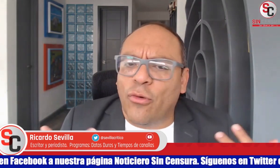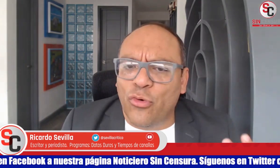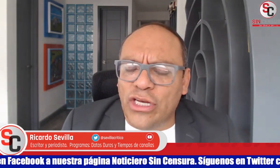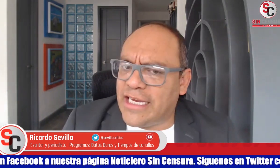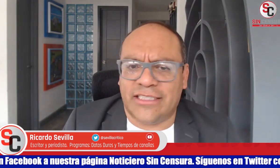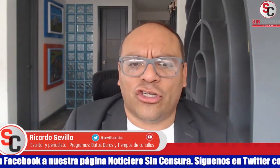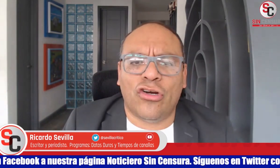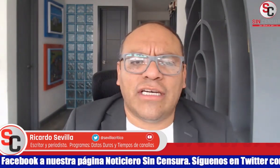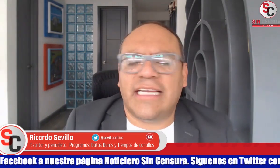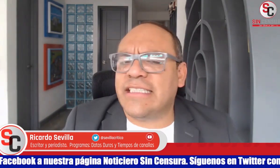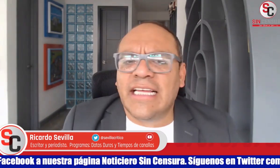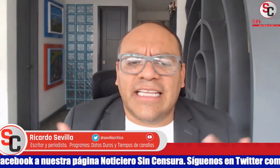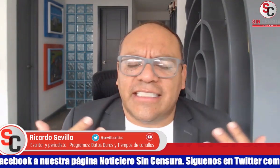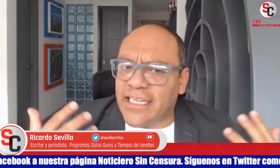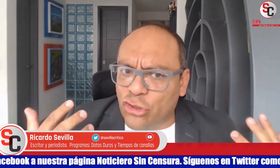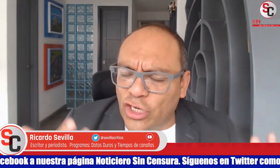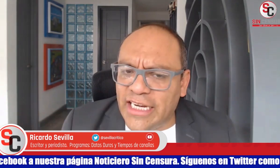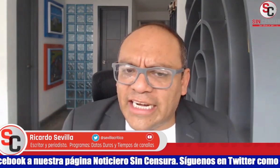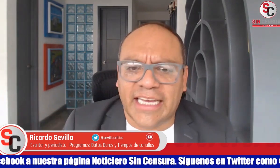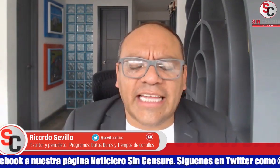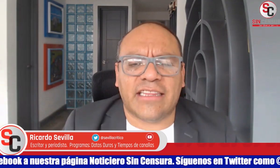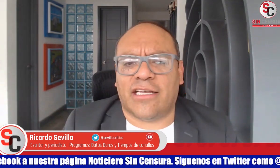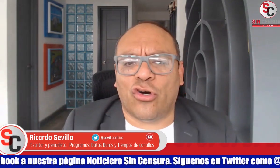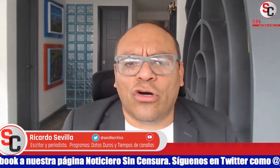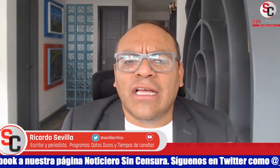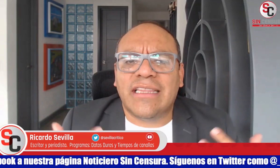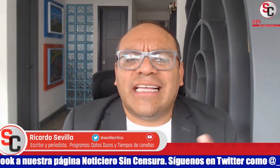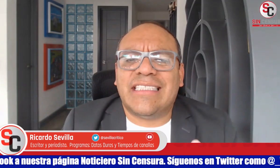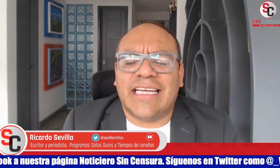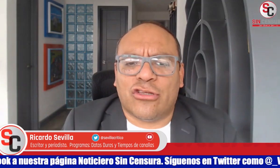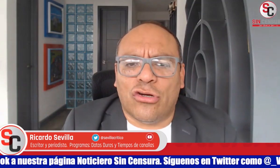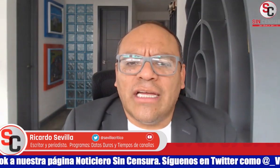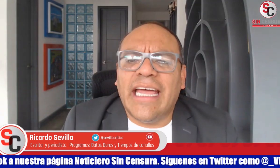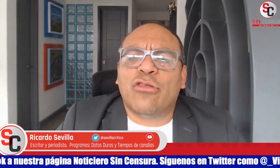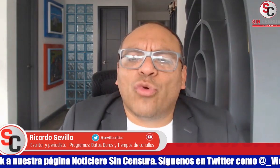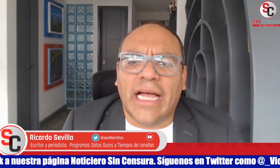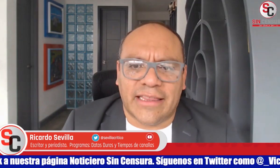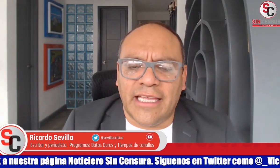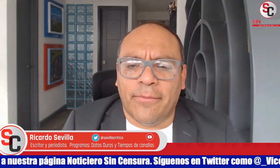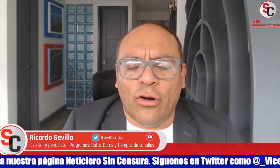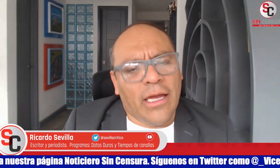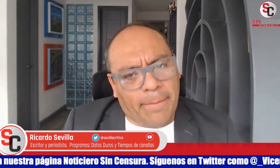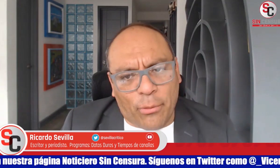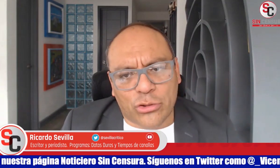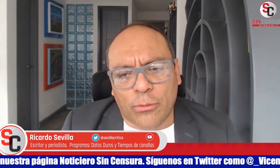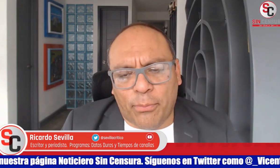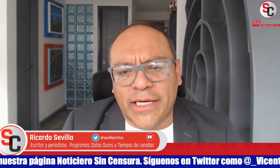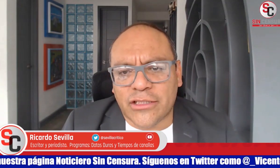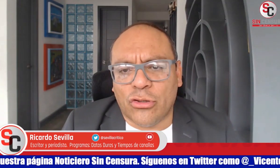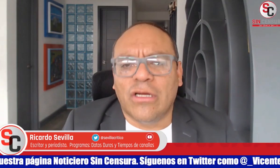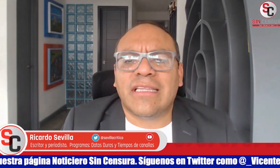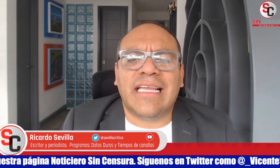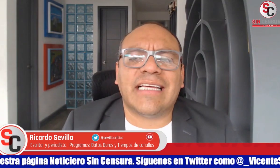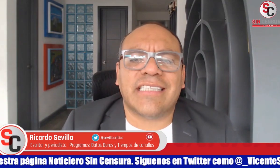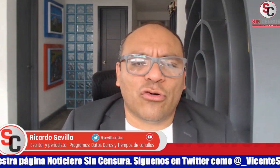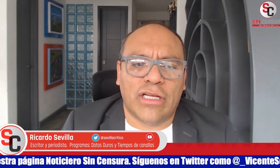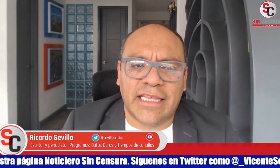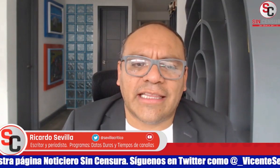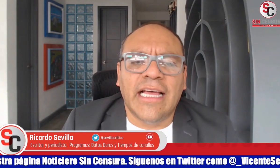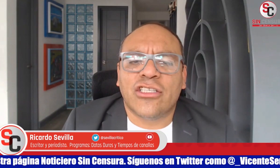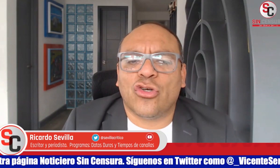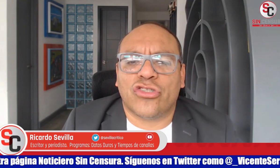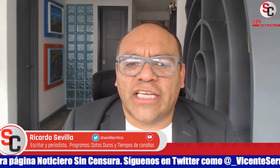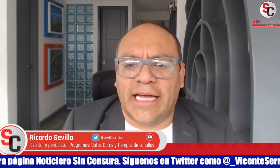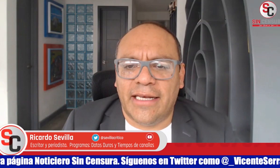las comunicaciones, del sector energético, del sector educativo y, por supuesto, de la